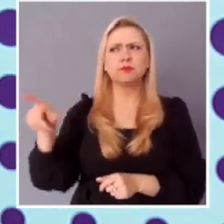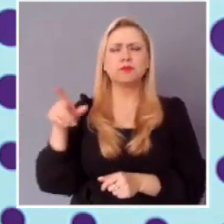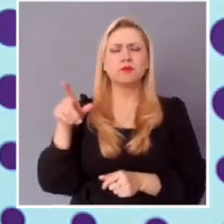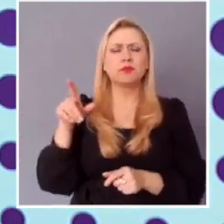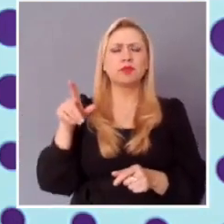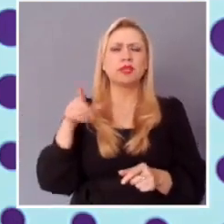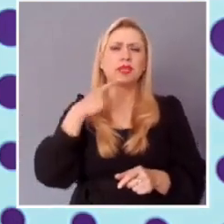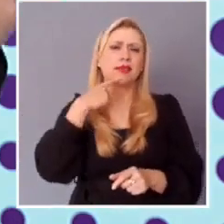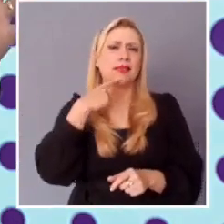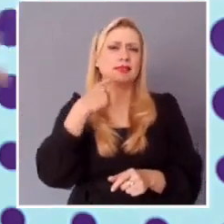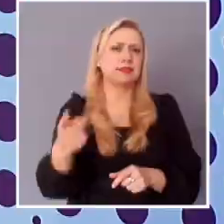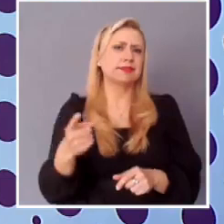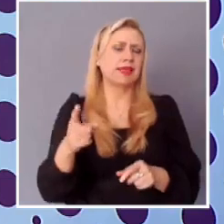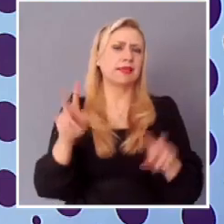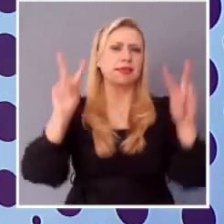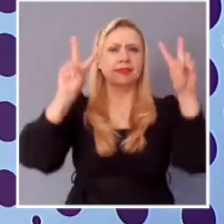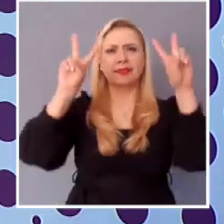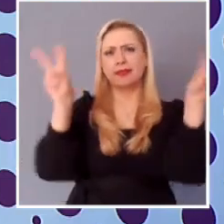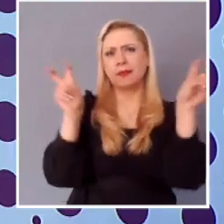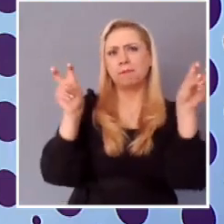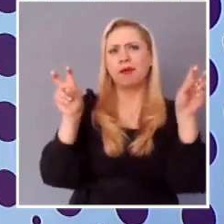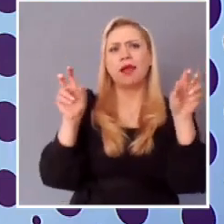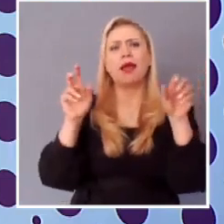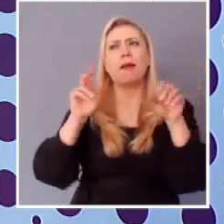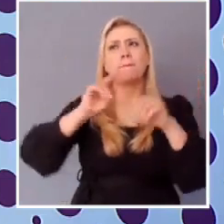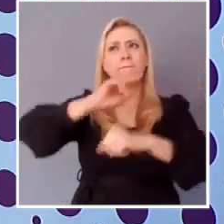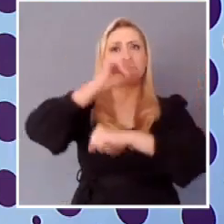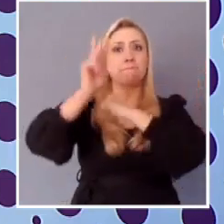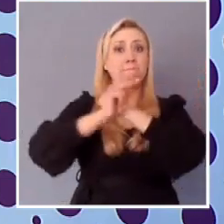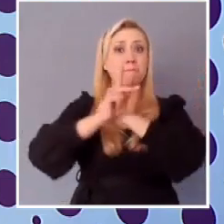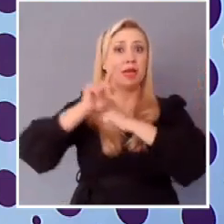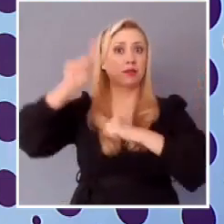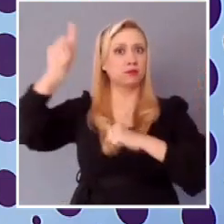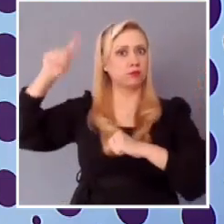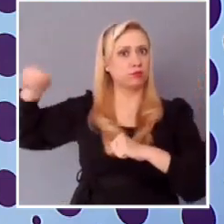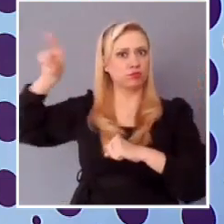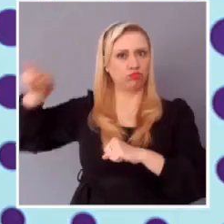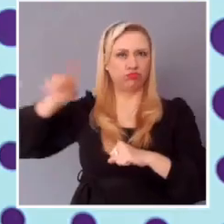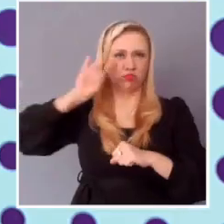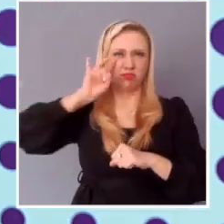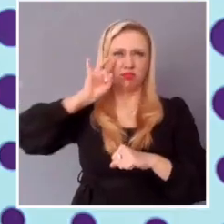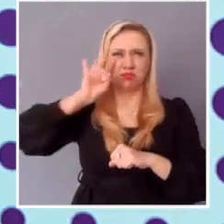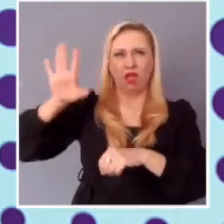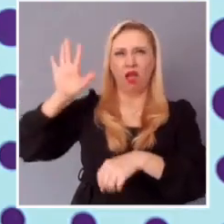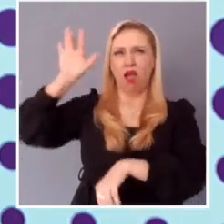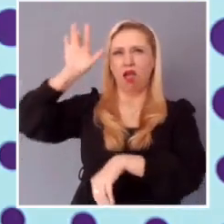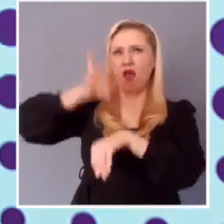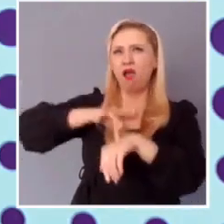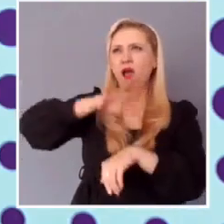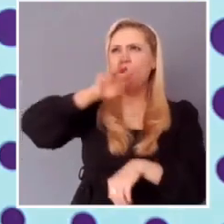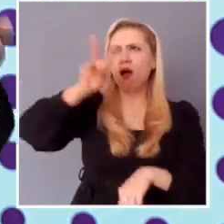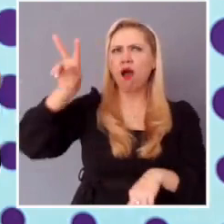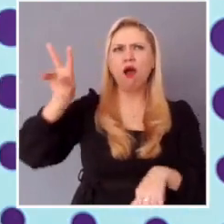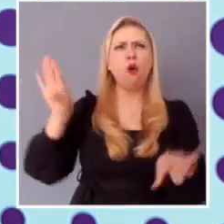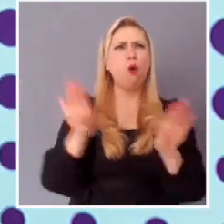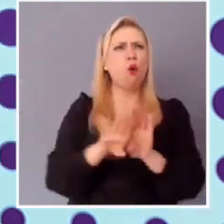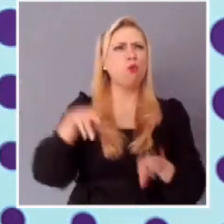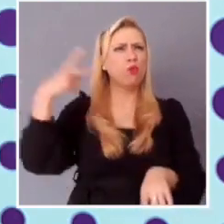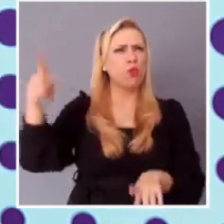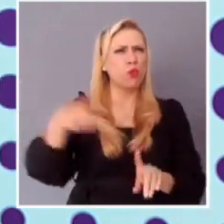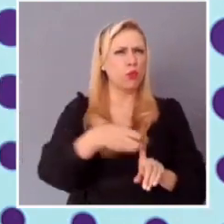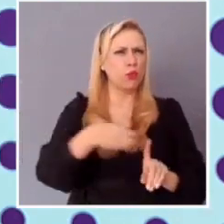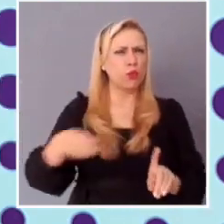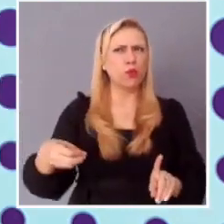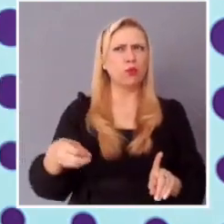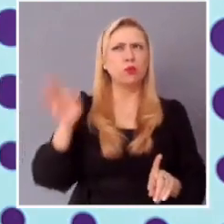temprano hablabas de las alternativas que hay en distintos países, ya Lisbeth también se refería. Si hubiera alguien con mayor interés en